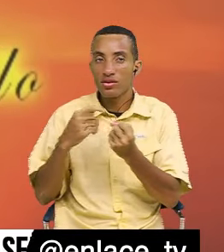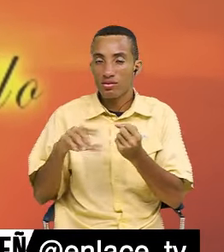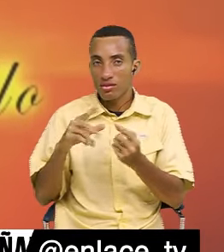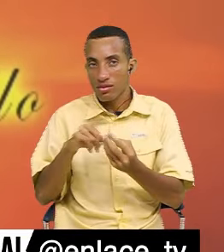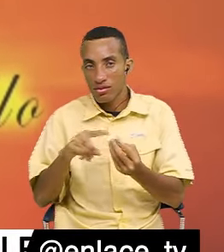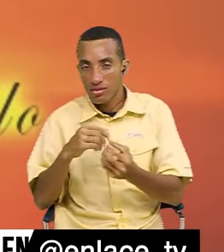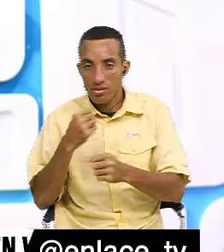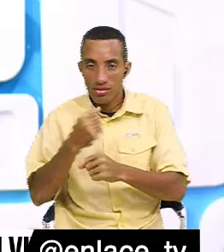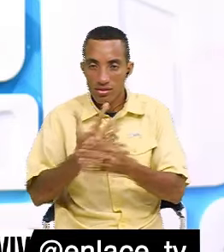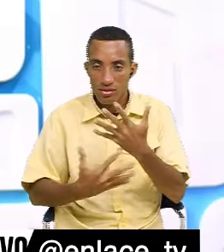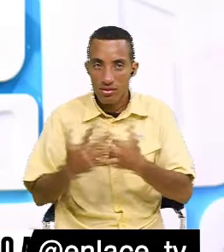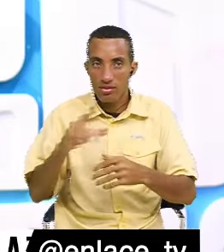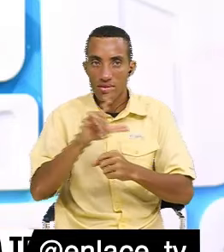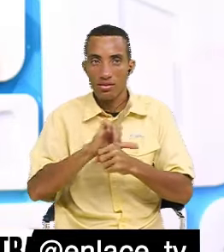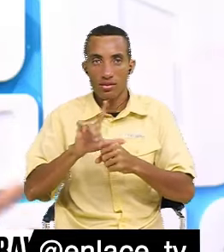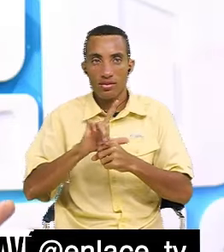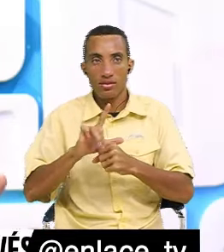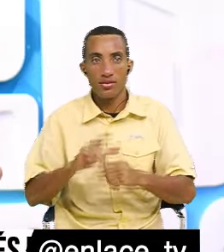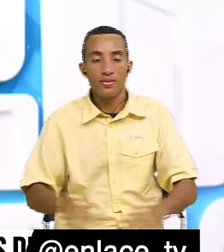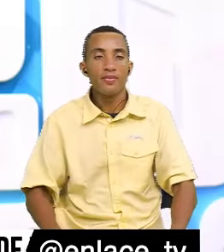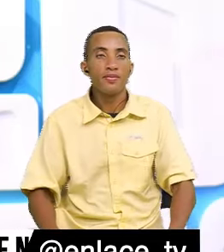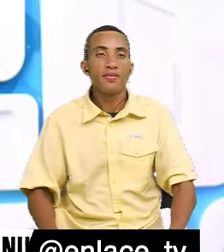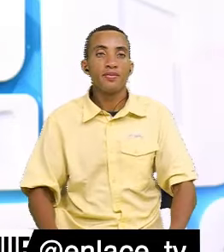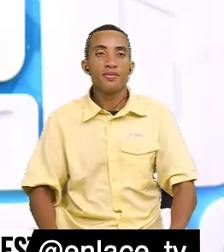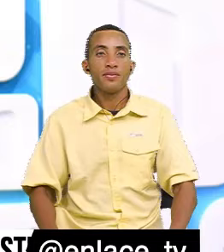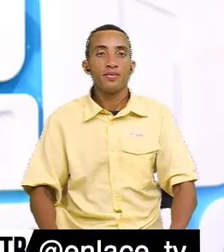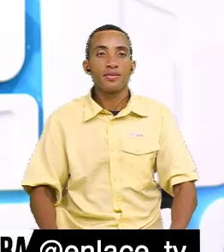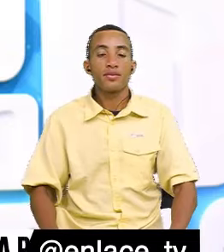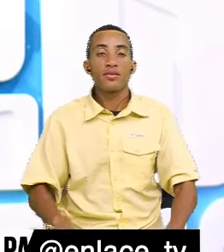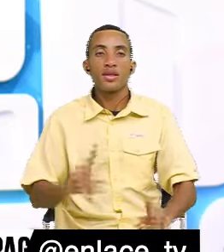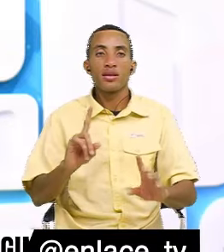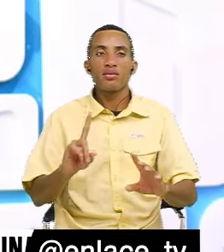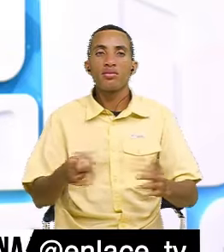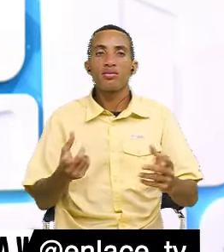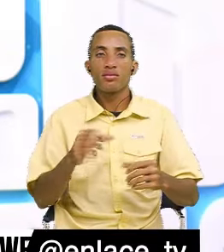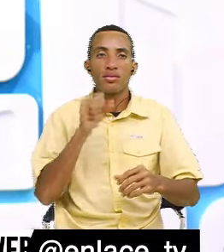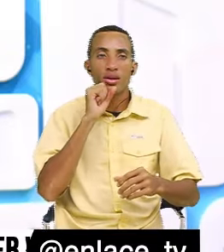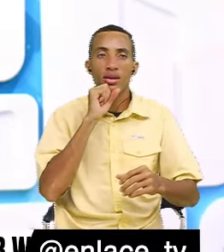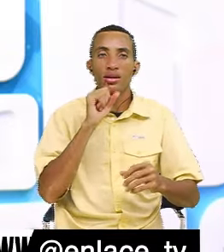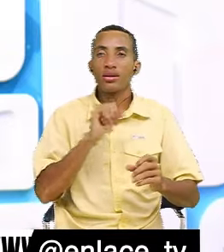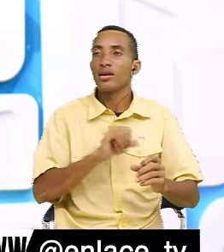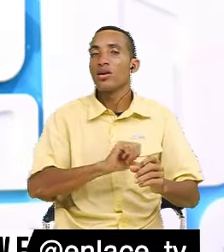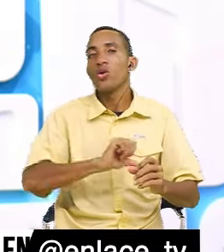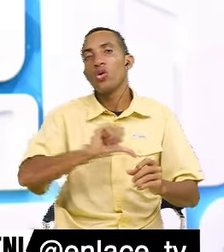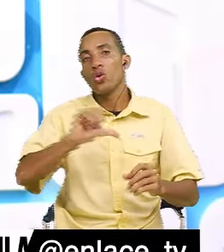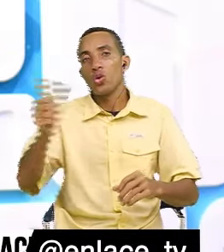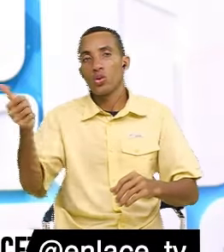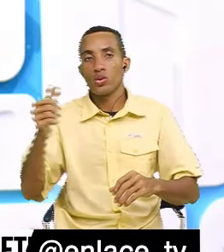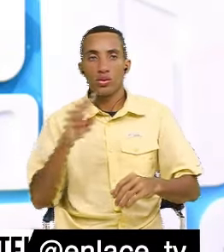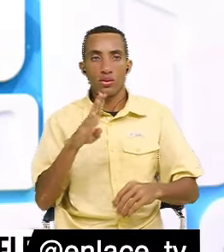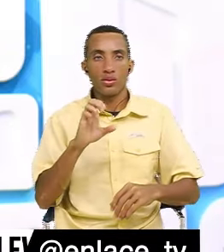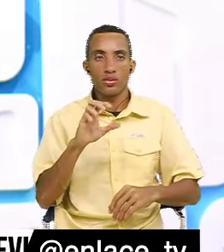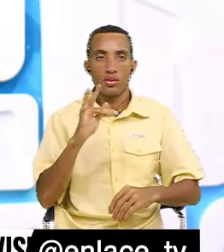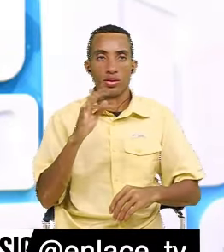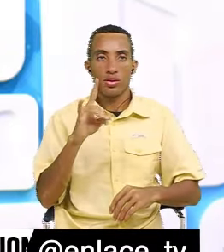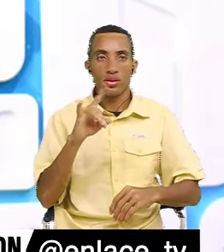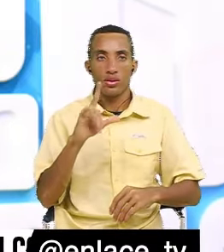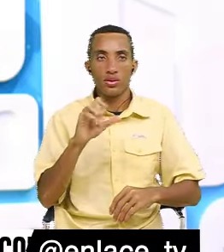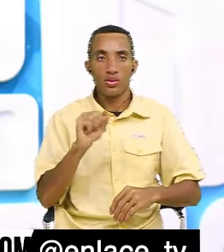local. Y de Barranca Bermeja nos trasladamos a Betulia, Santander, donde del 1 al 4 de julio se